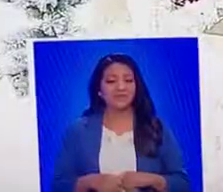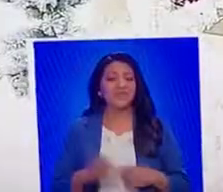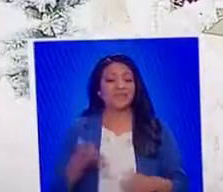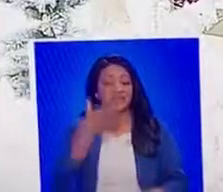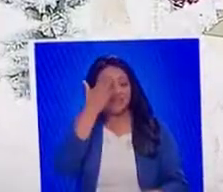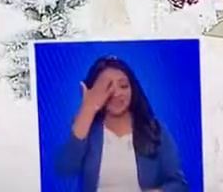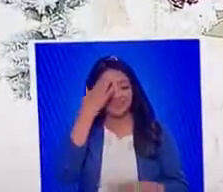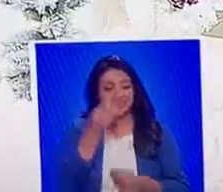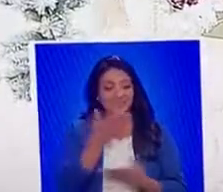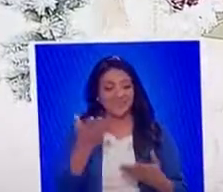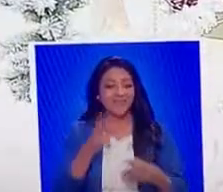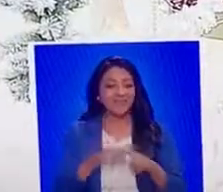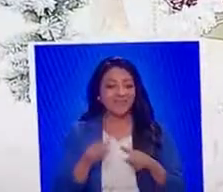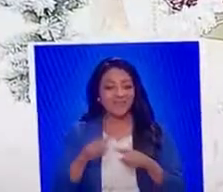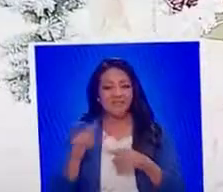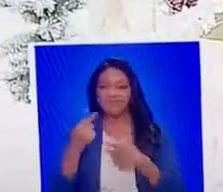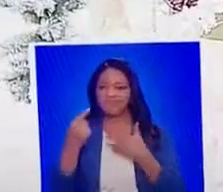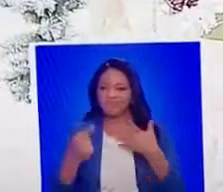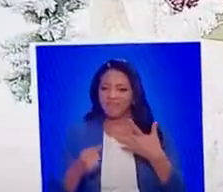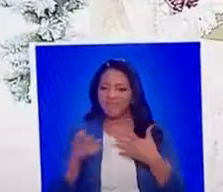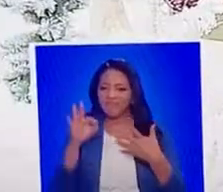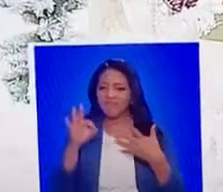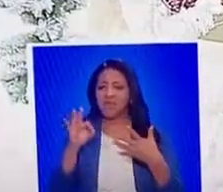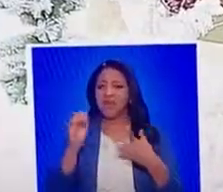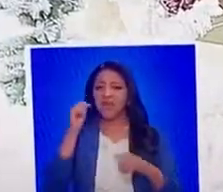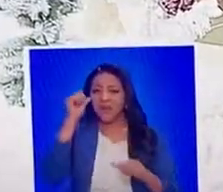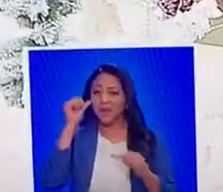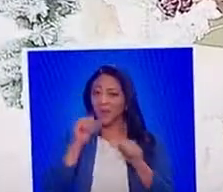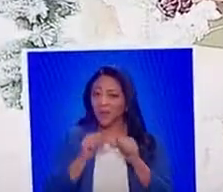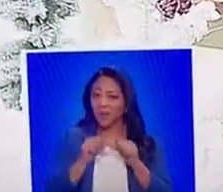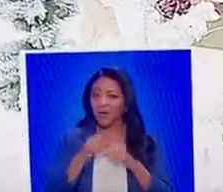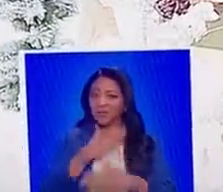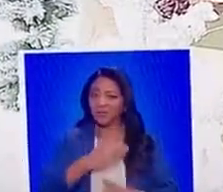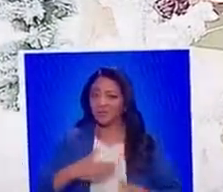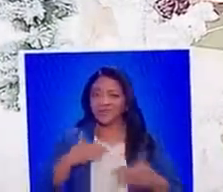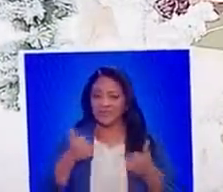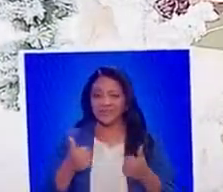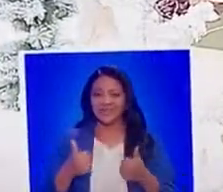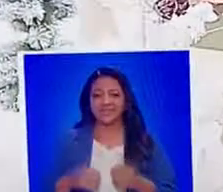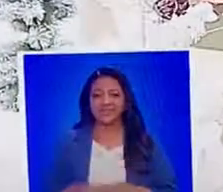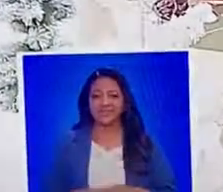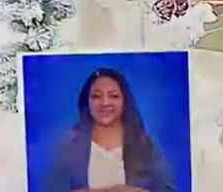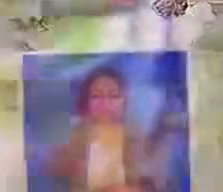estas son varias opciones para su fin de semana. Y recuerde, pásala bien.